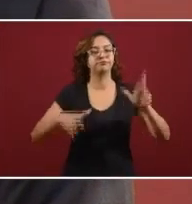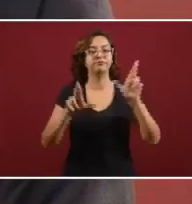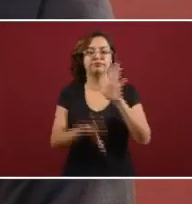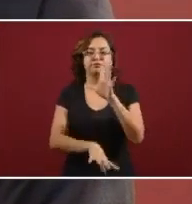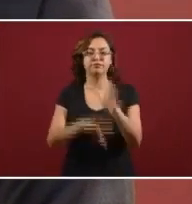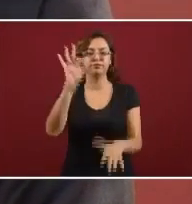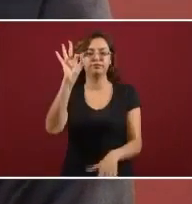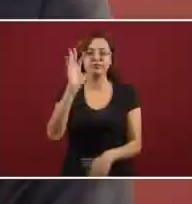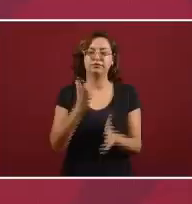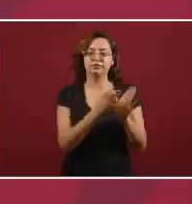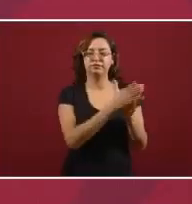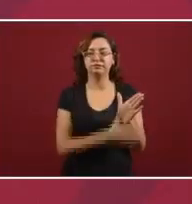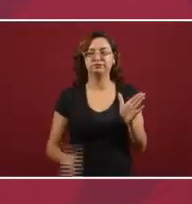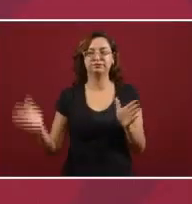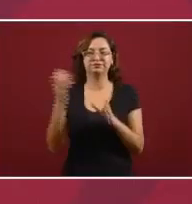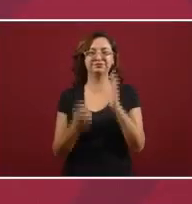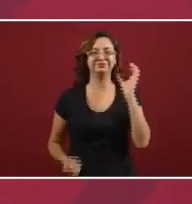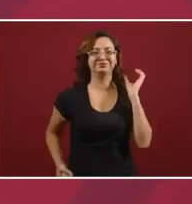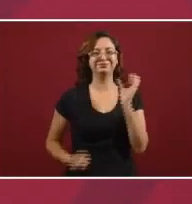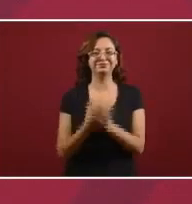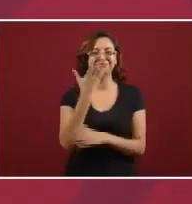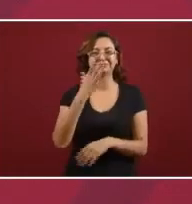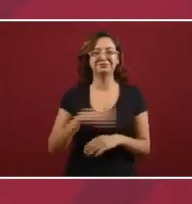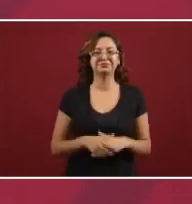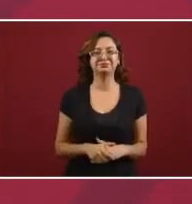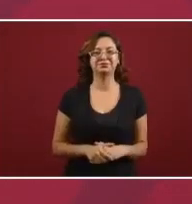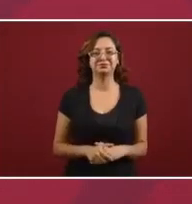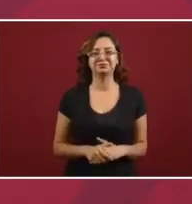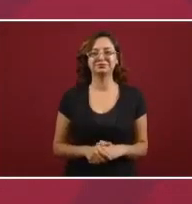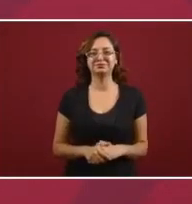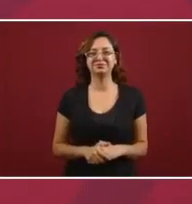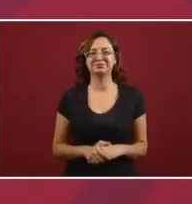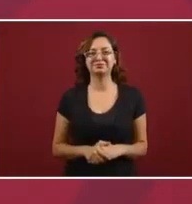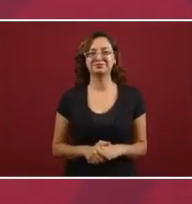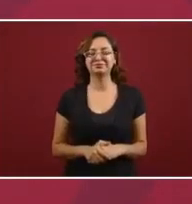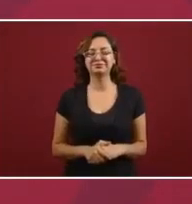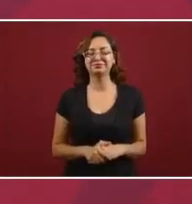Es una etapa nueva y